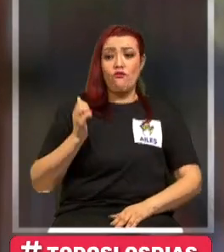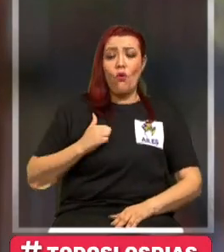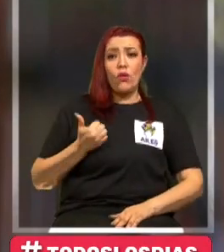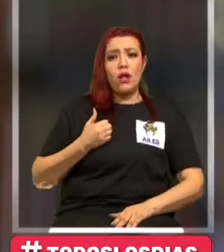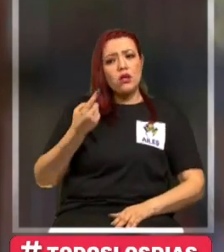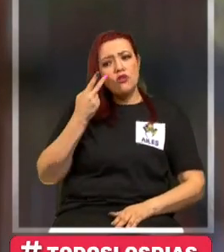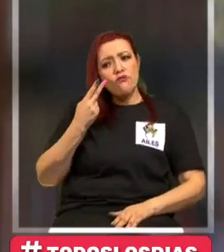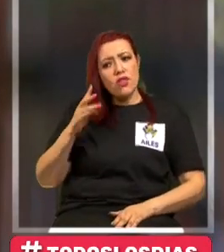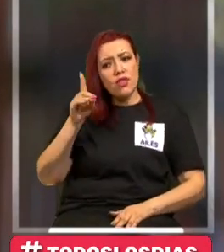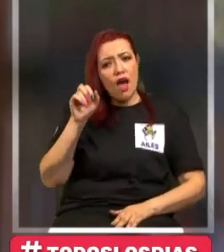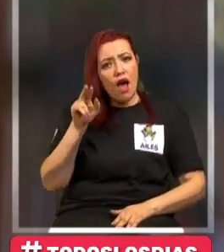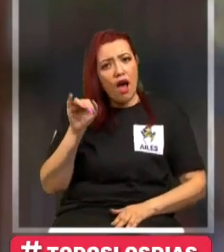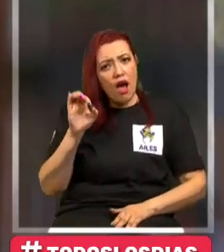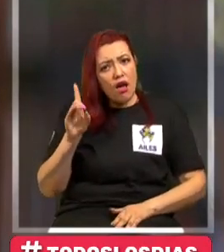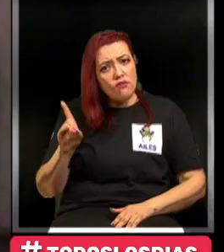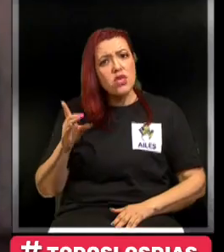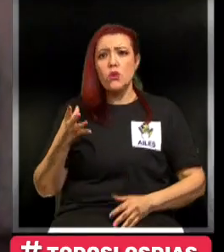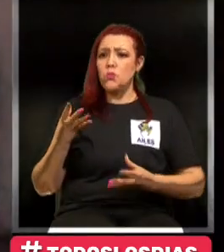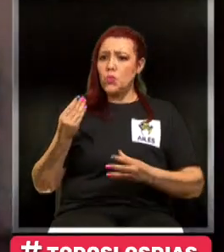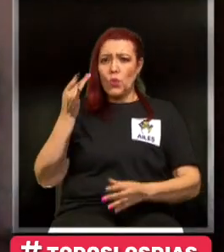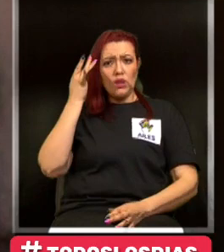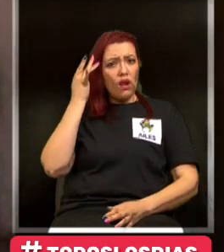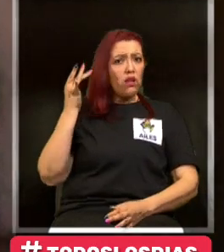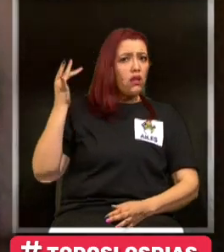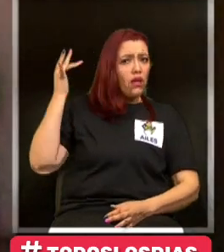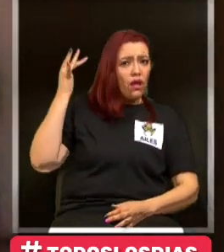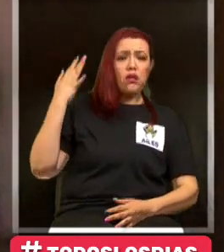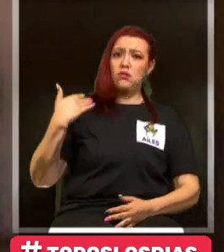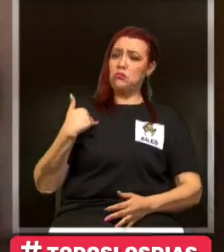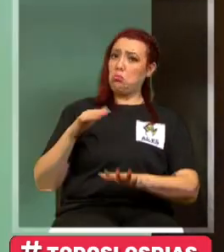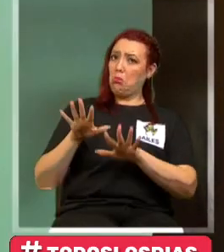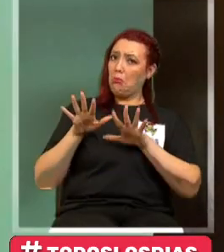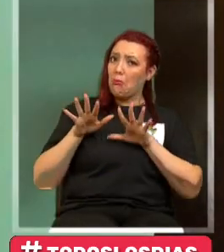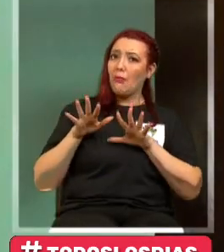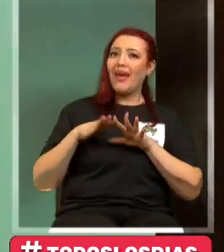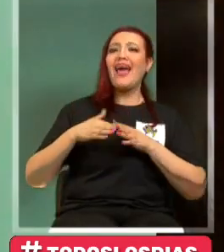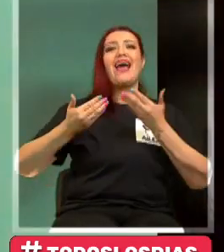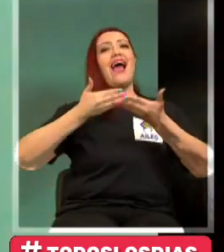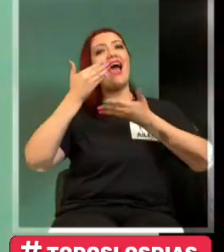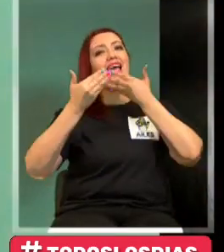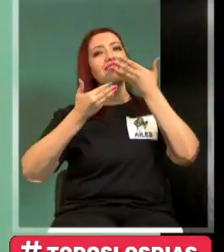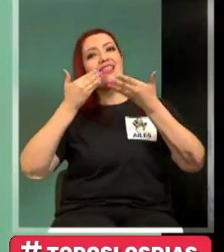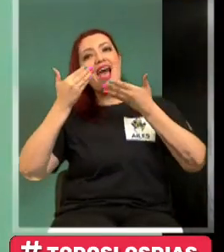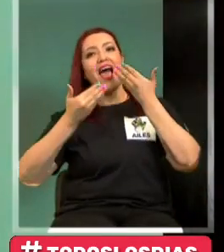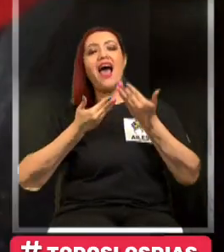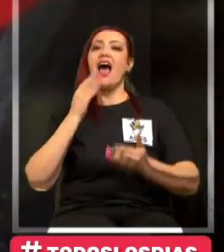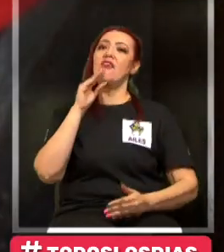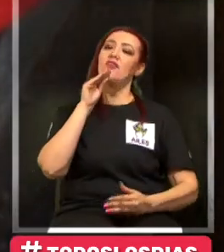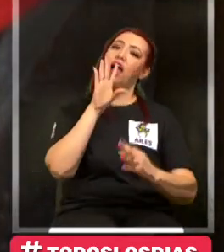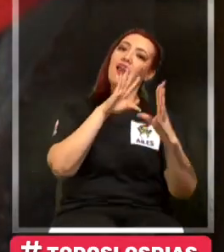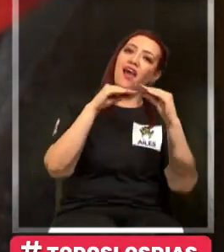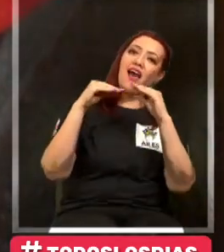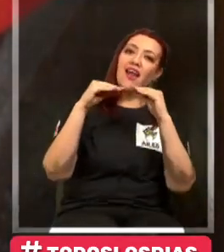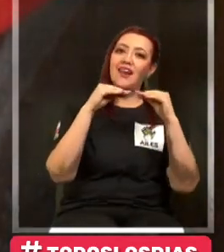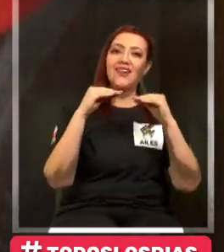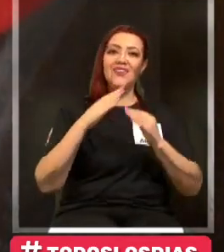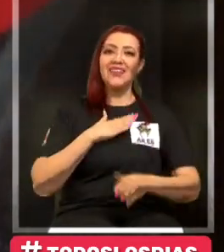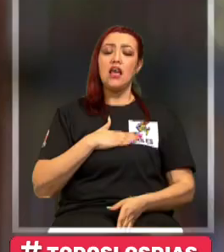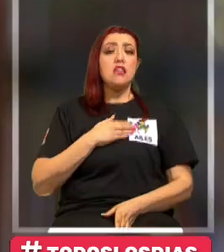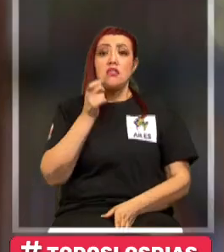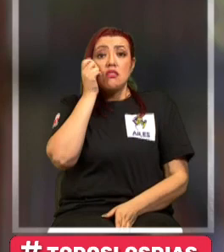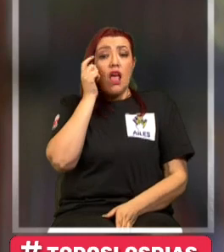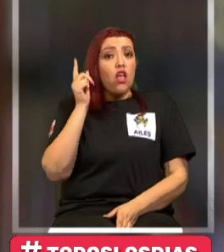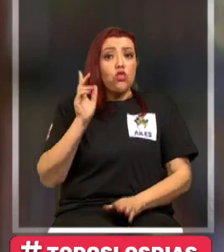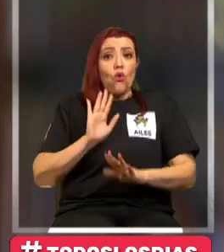tenía su dificultad motriz, él era muy inteligente. Él hablaba, le gustaba cantar, le gustaba conversar y entendía